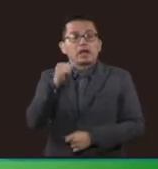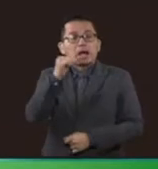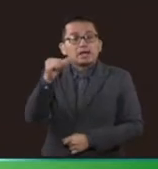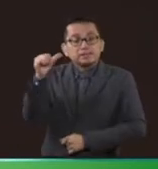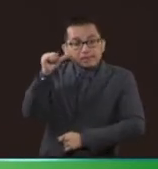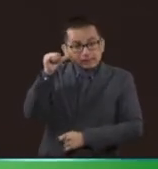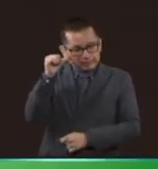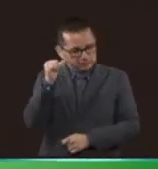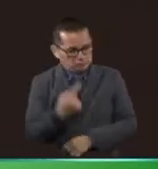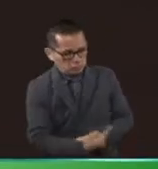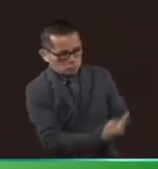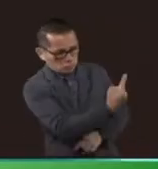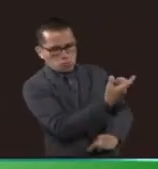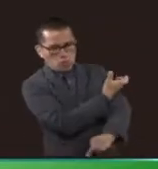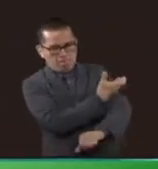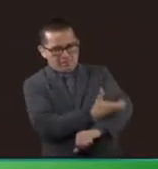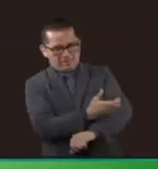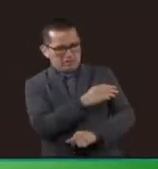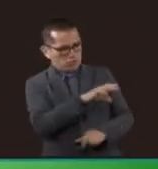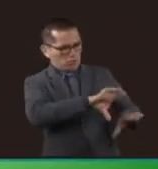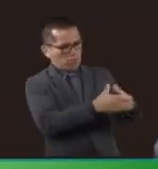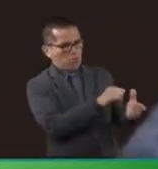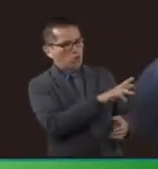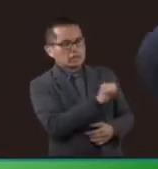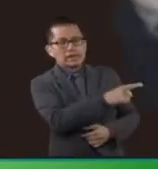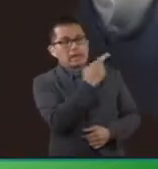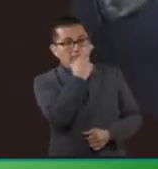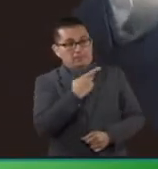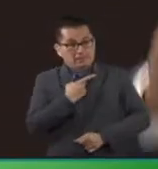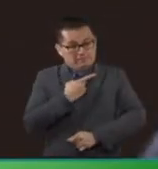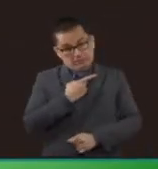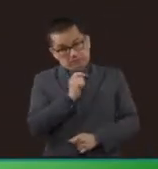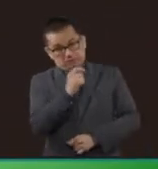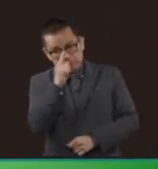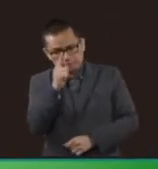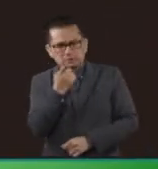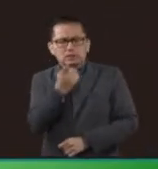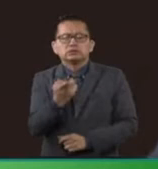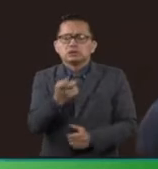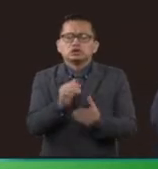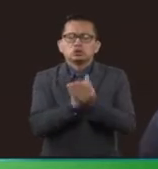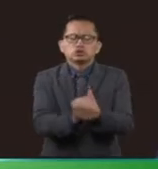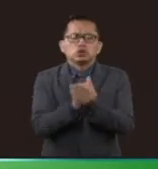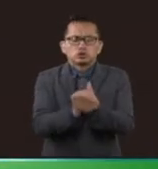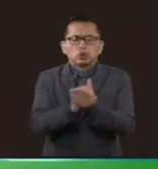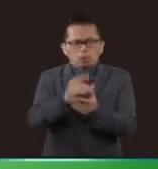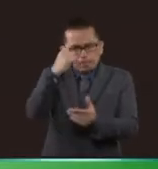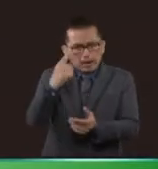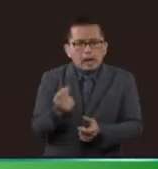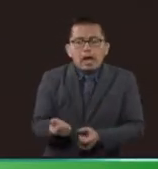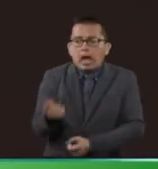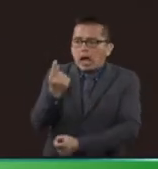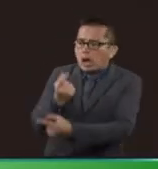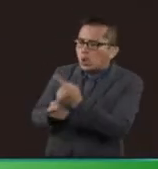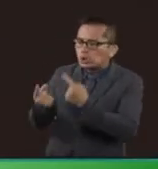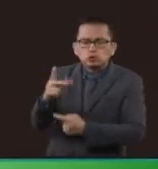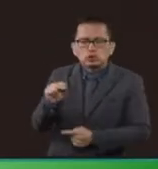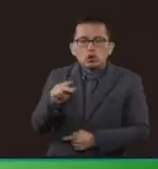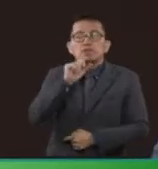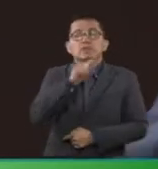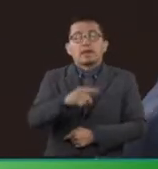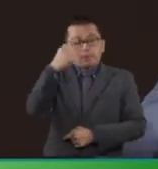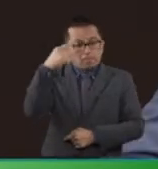de morena que no solo aplican la Tómbola para algunos sino que también lo aplicaron para consejeras y consejeros del